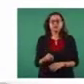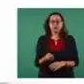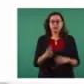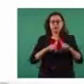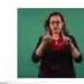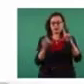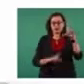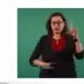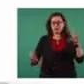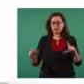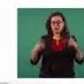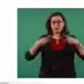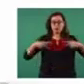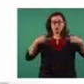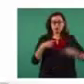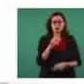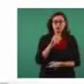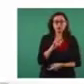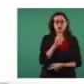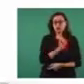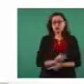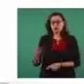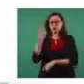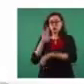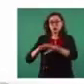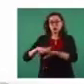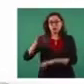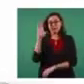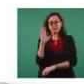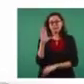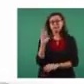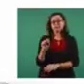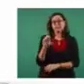población adulta que ya ha sido protegida contra COVID-19,